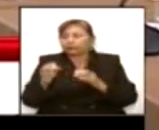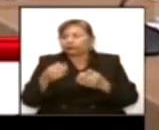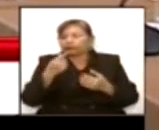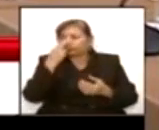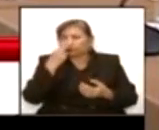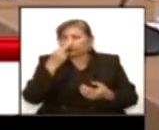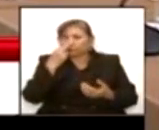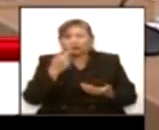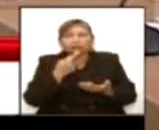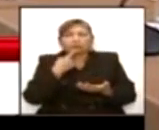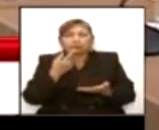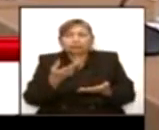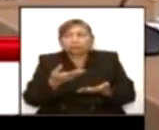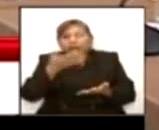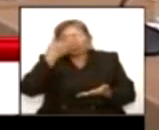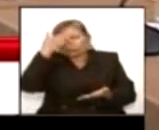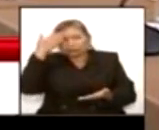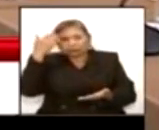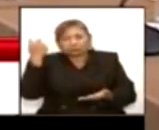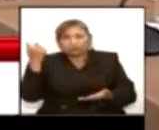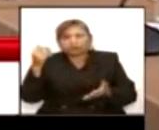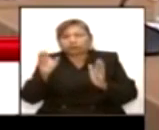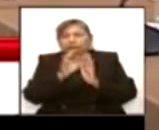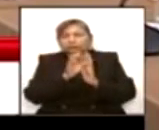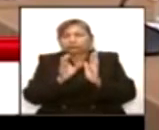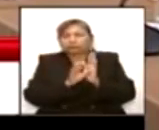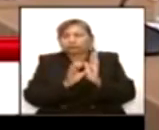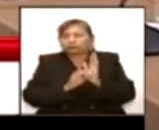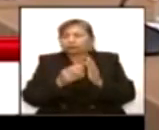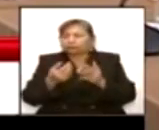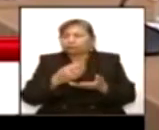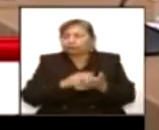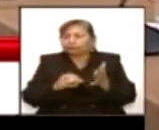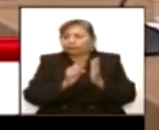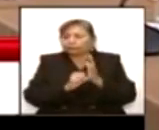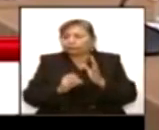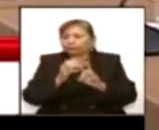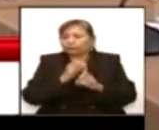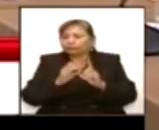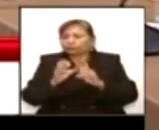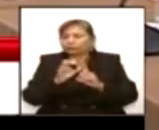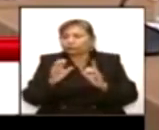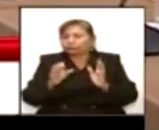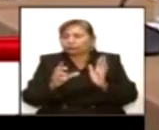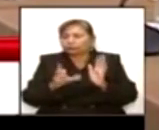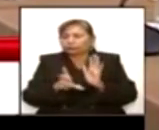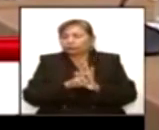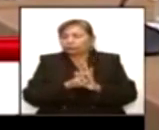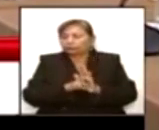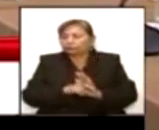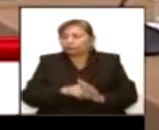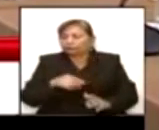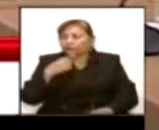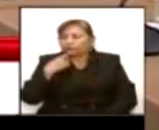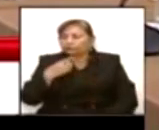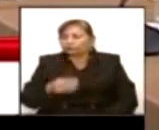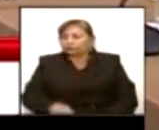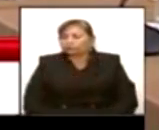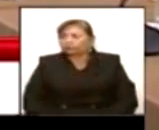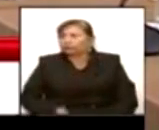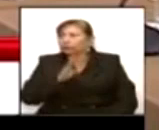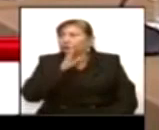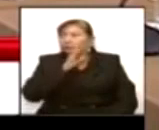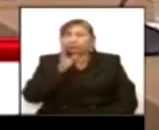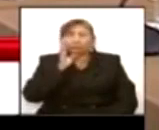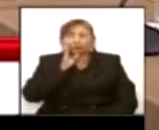me extraña que ella se olvide de la Constitución política, del Código Civil y de las leyes, y que para ella, mire,